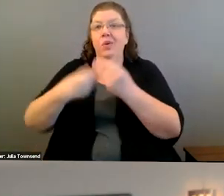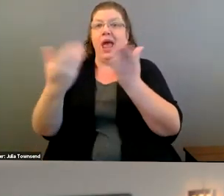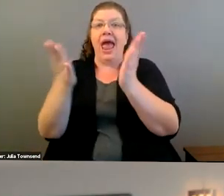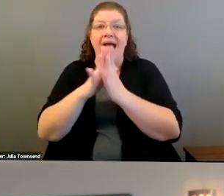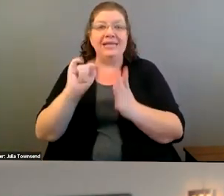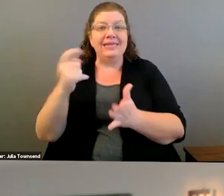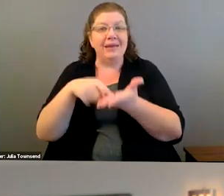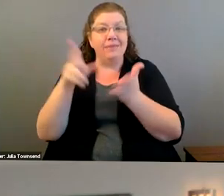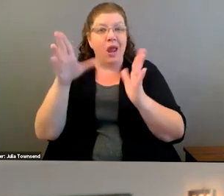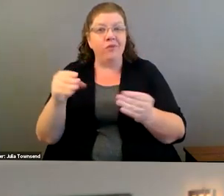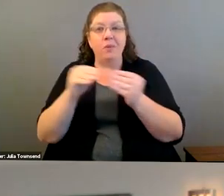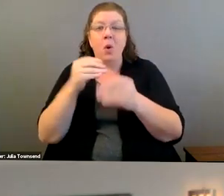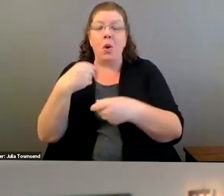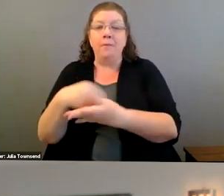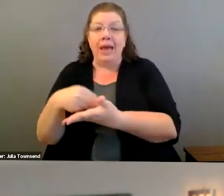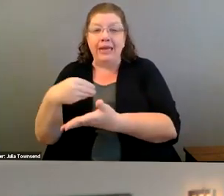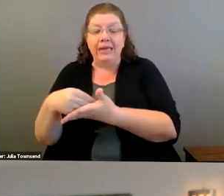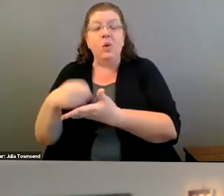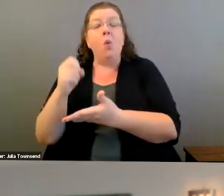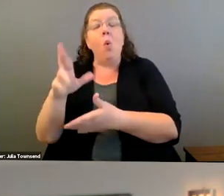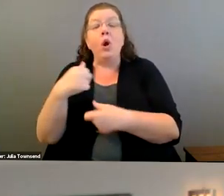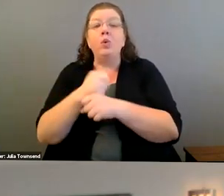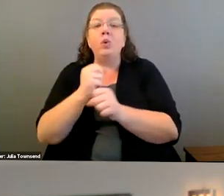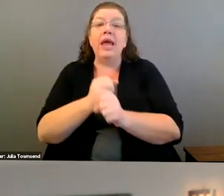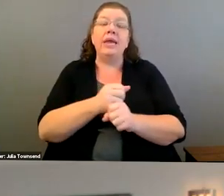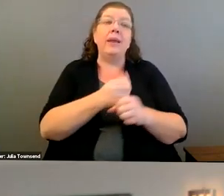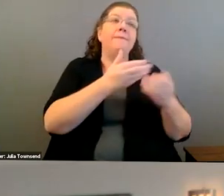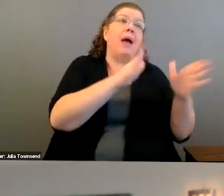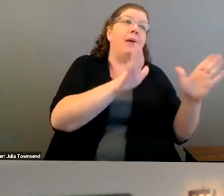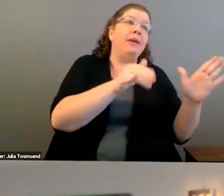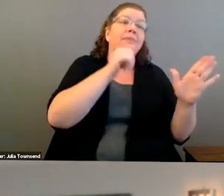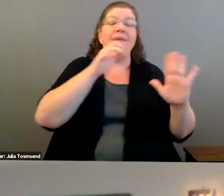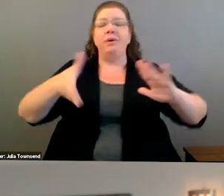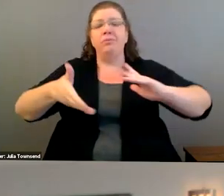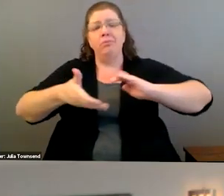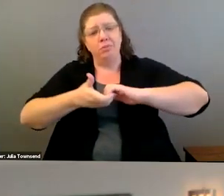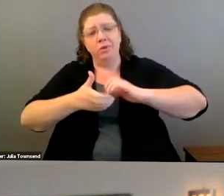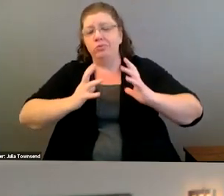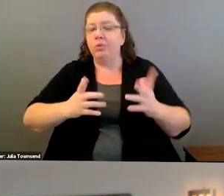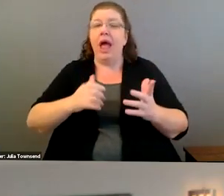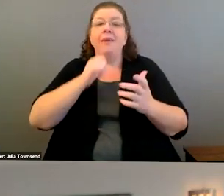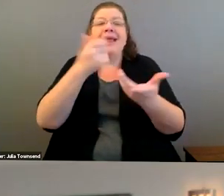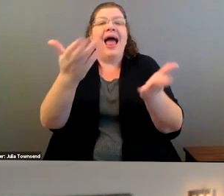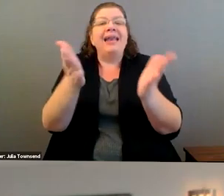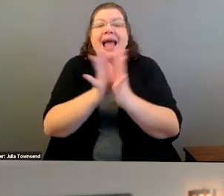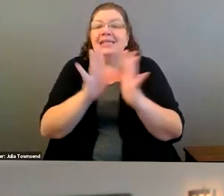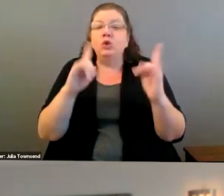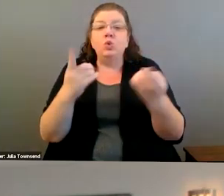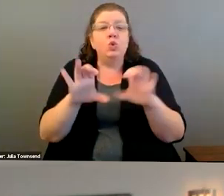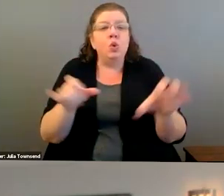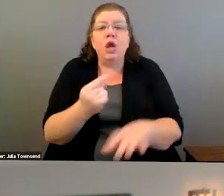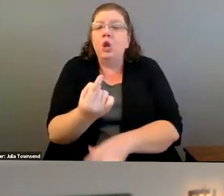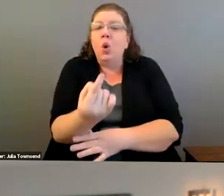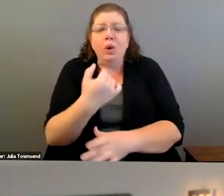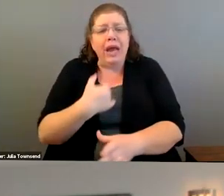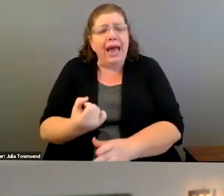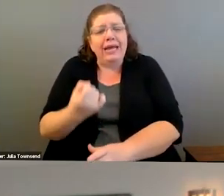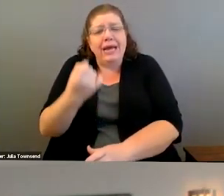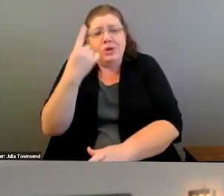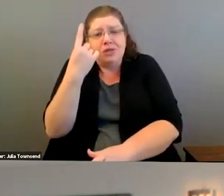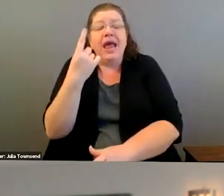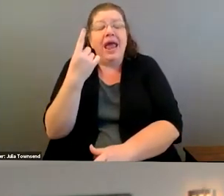contribuyentes por más dinero crear alianzas públicas y privadas mi punto es no estoy pidiendo del distrito que haga esto solo yo entiendo